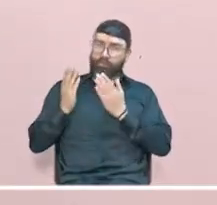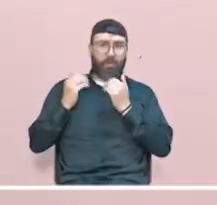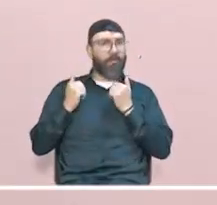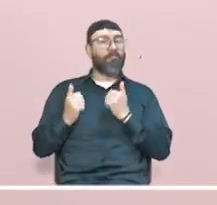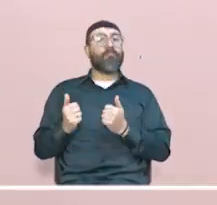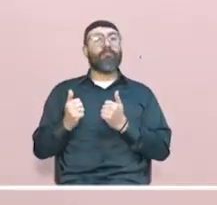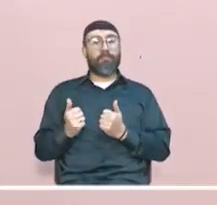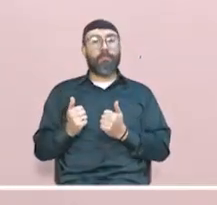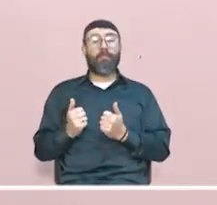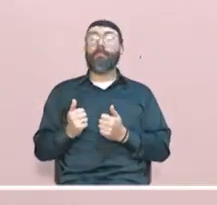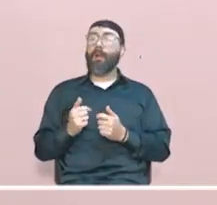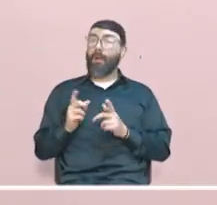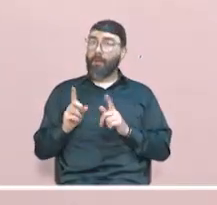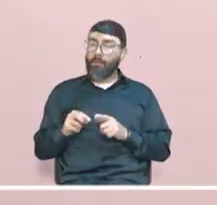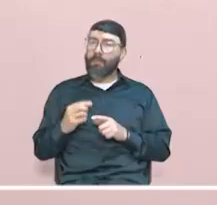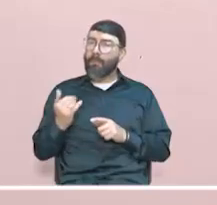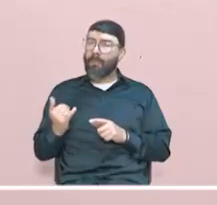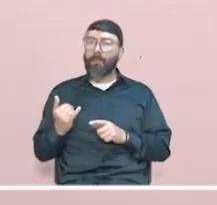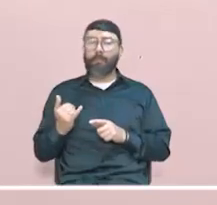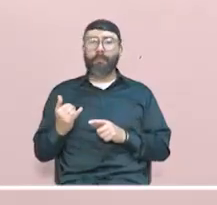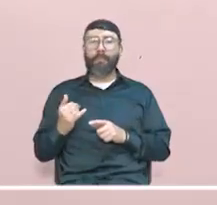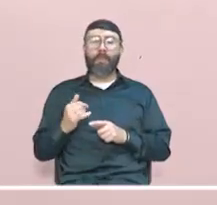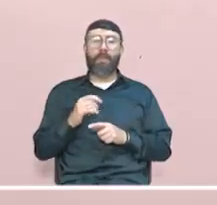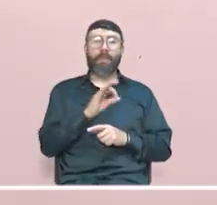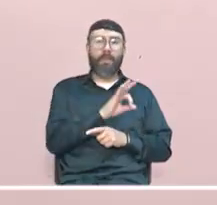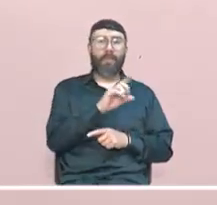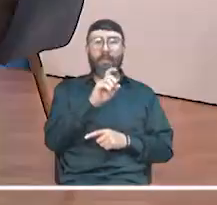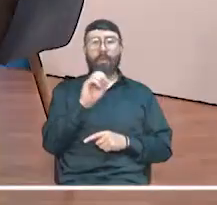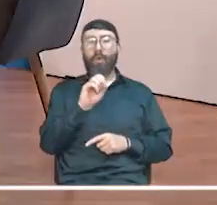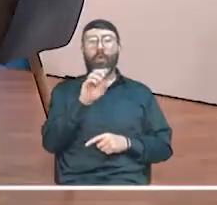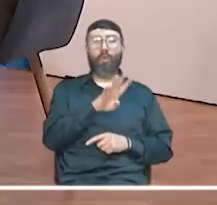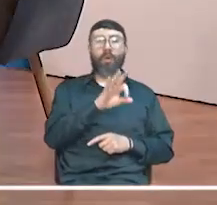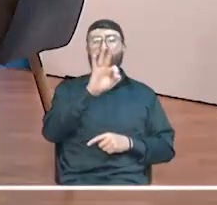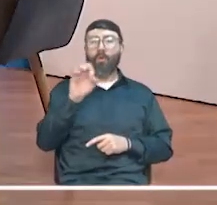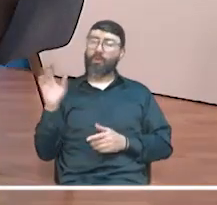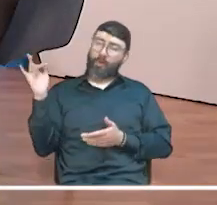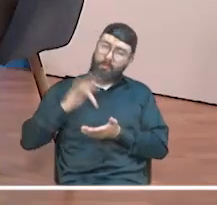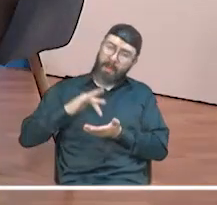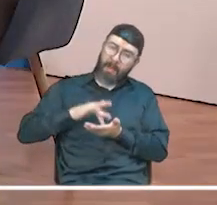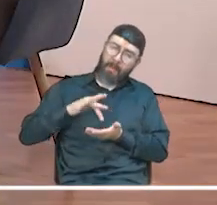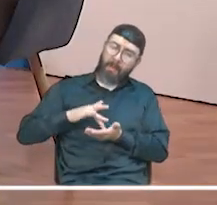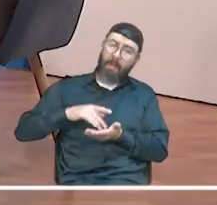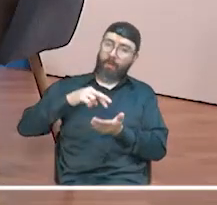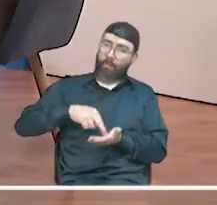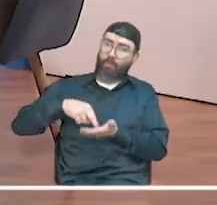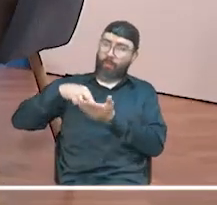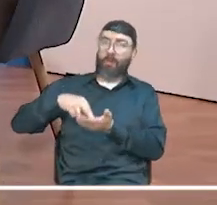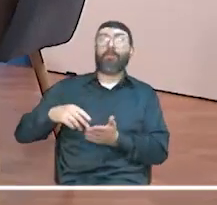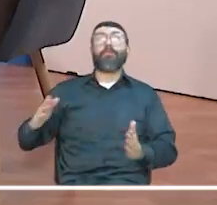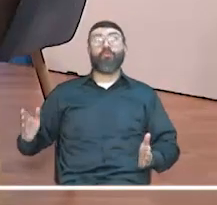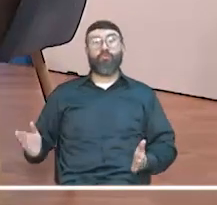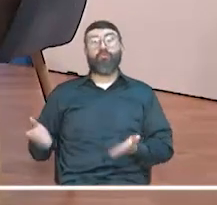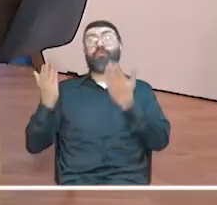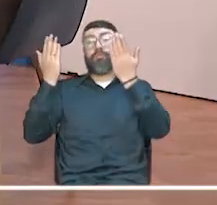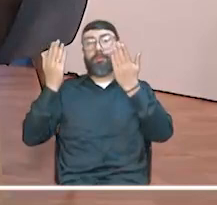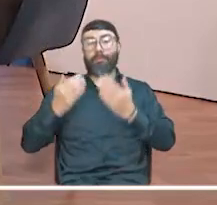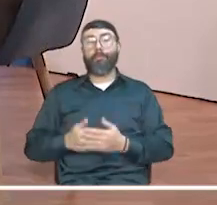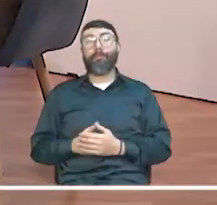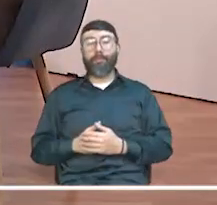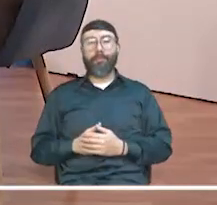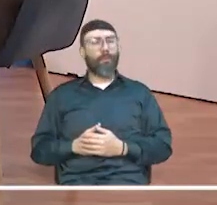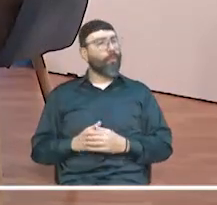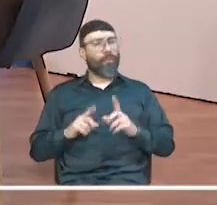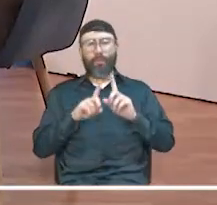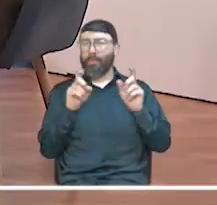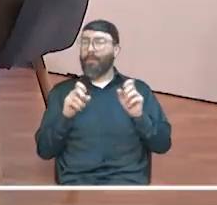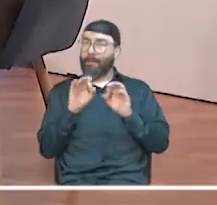inclusive después de 36 de 48 sesiones de rehabilitación. Bueno, realmente este es un tema muy, muy apasionante